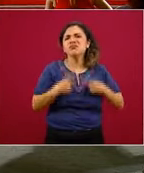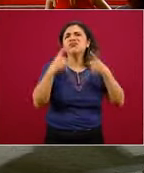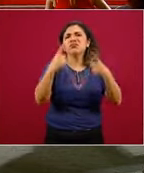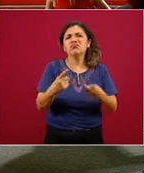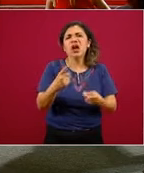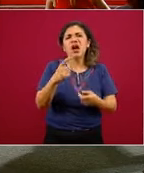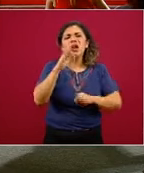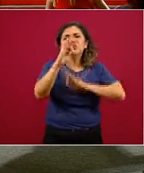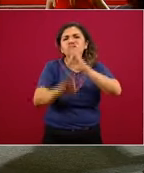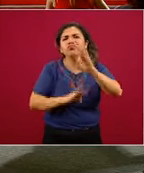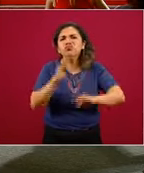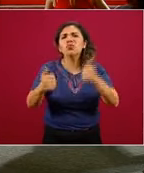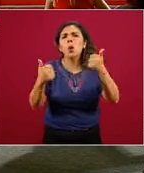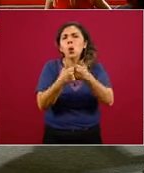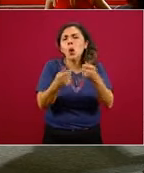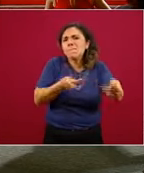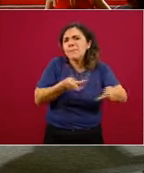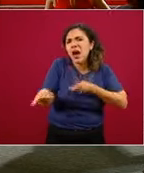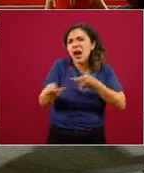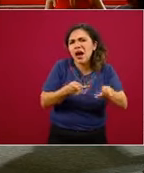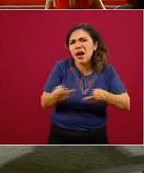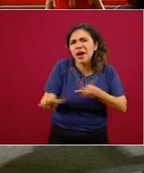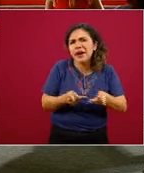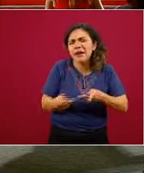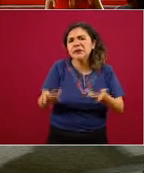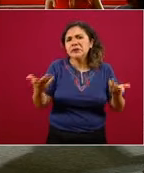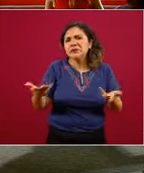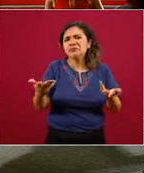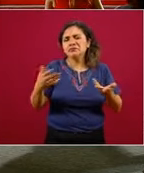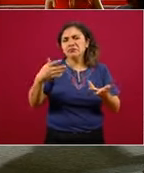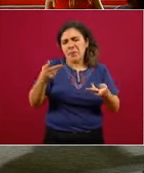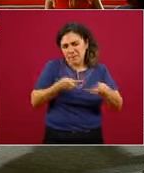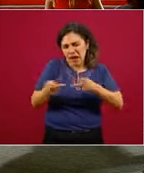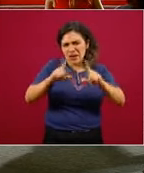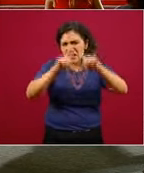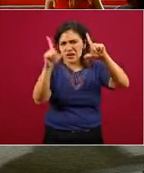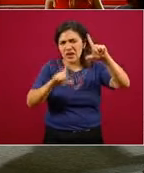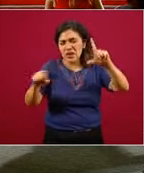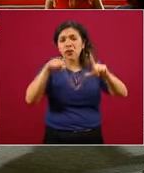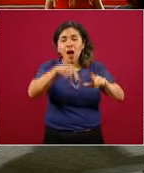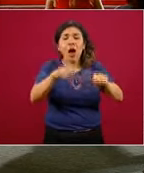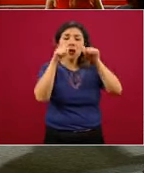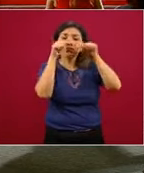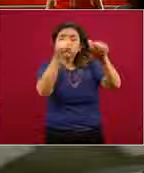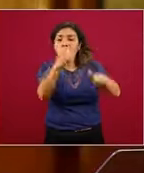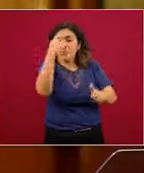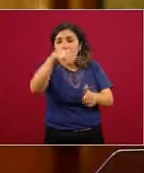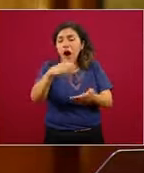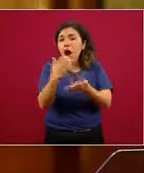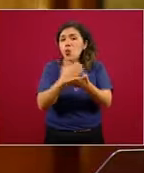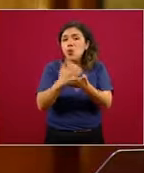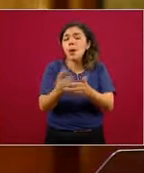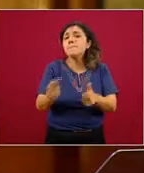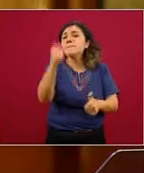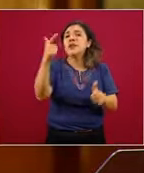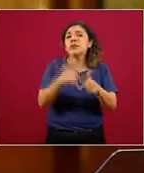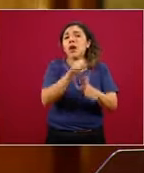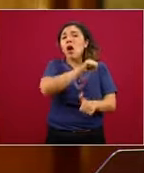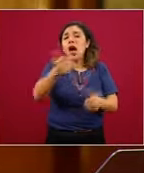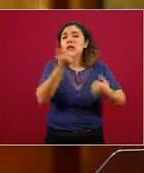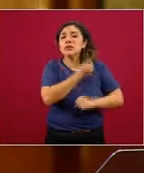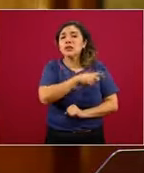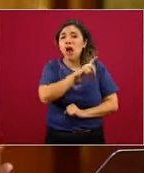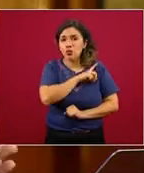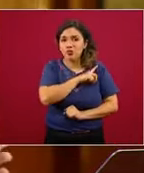el tratamiento a través de una estrategia nacional que está enfocada en la atención primaria de la